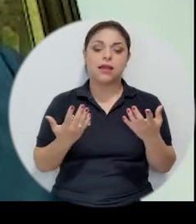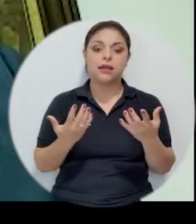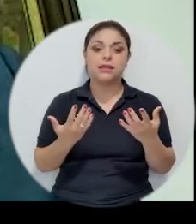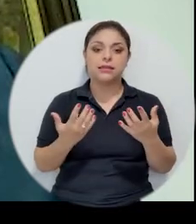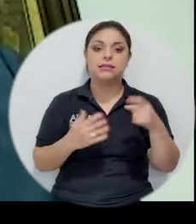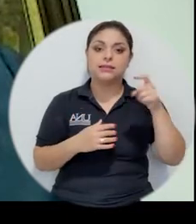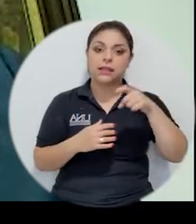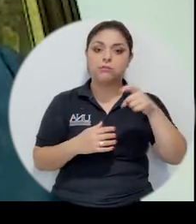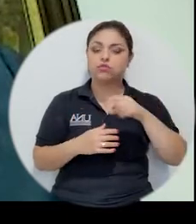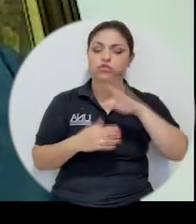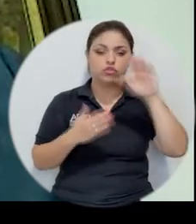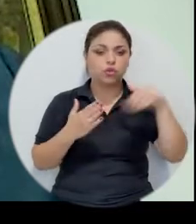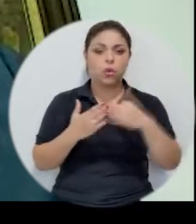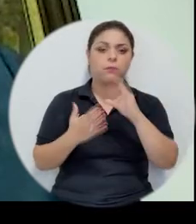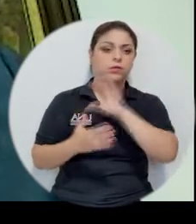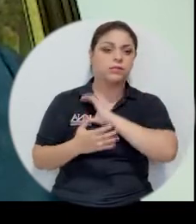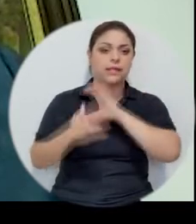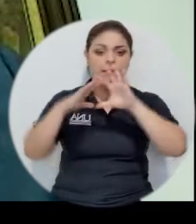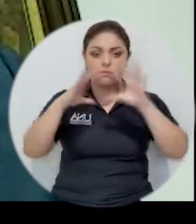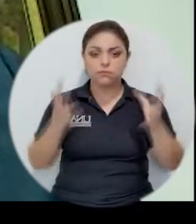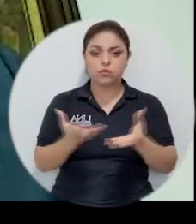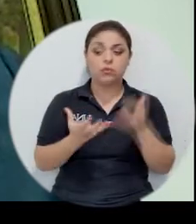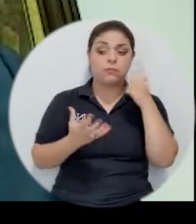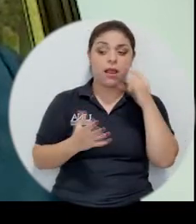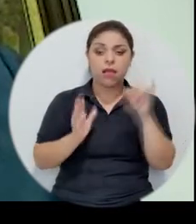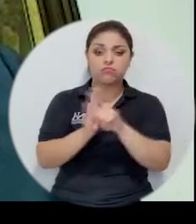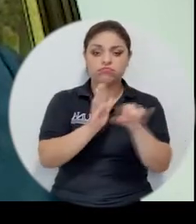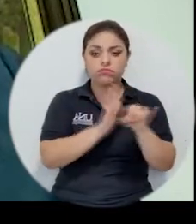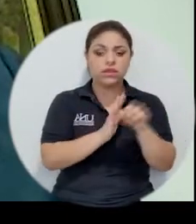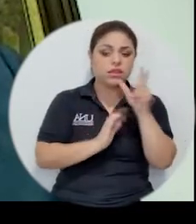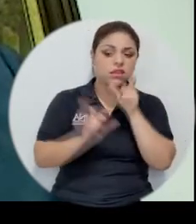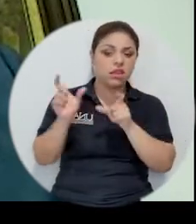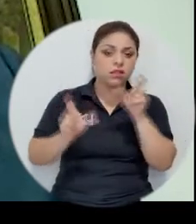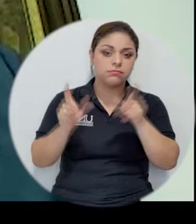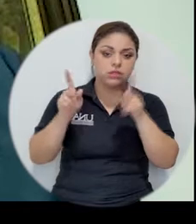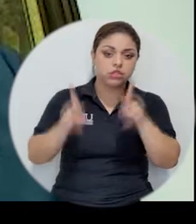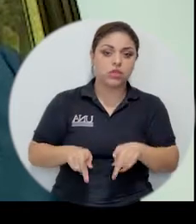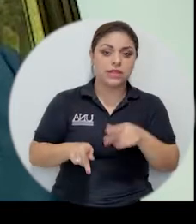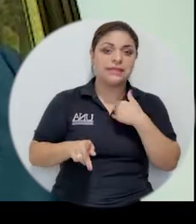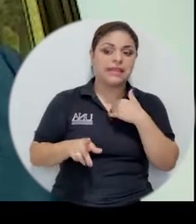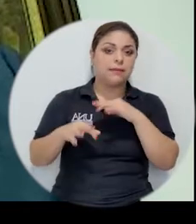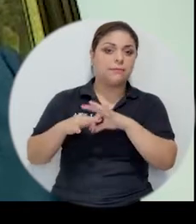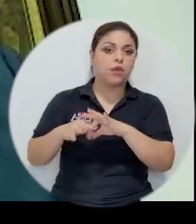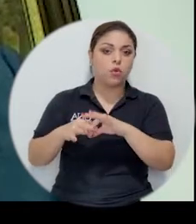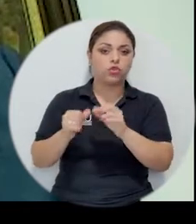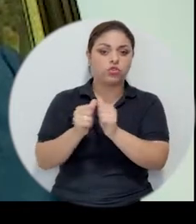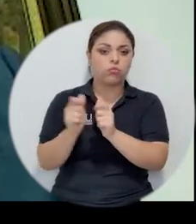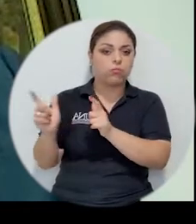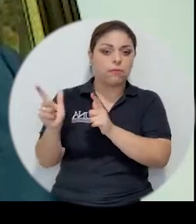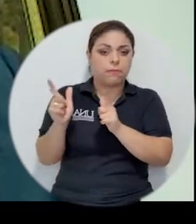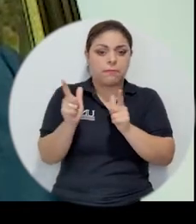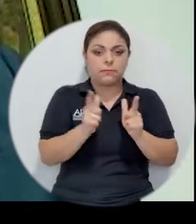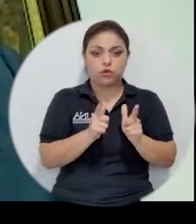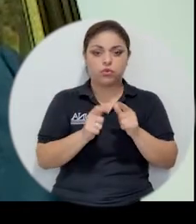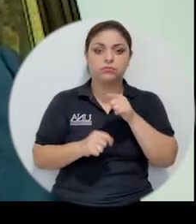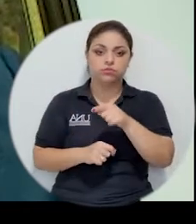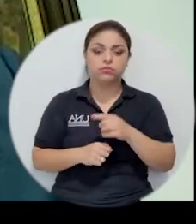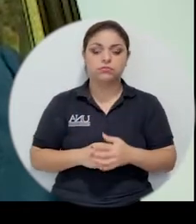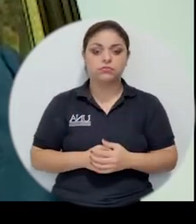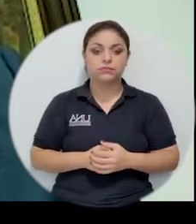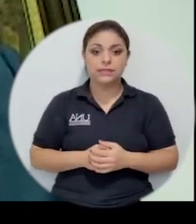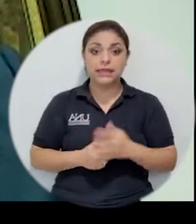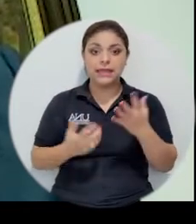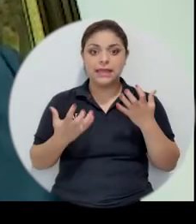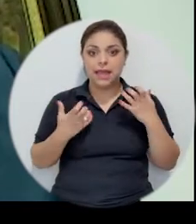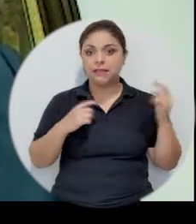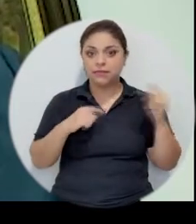países, servicios homólogos y policías del mundo para poder identificar las personas que tienen vínculos con terrorismo